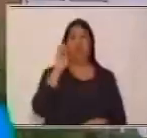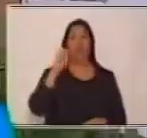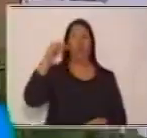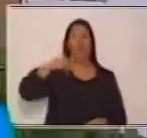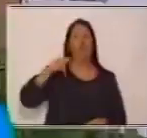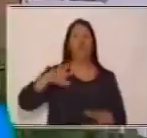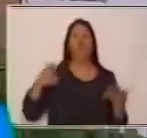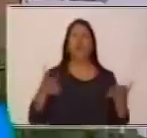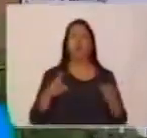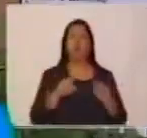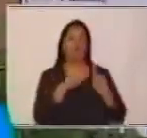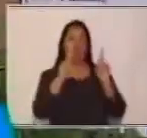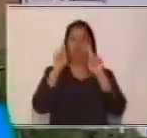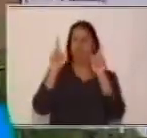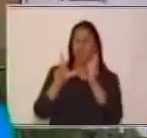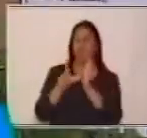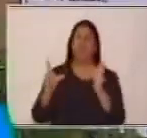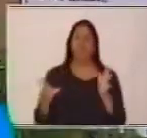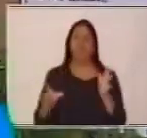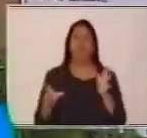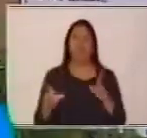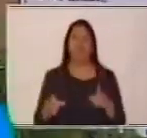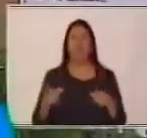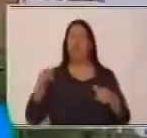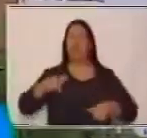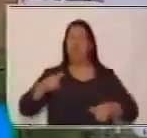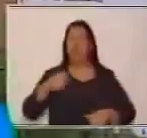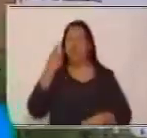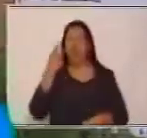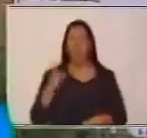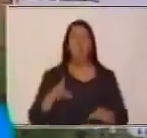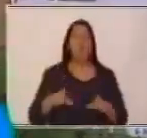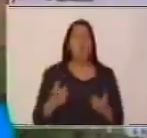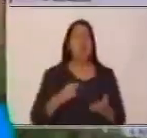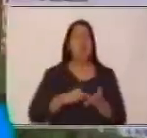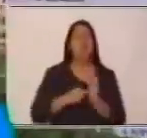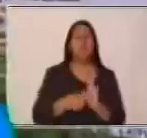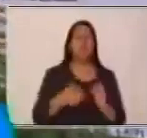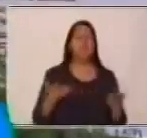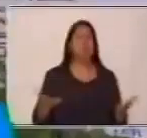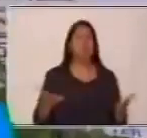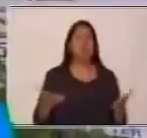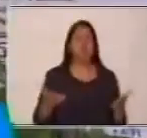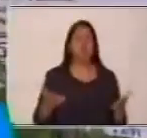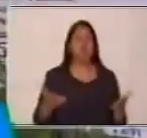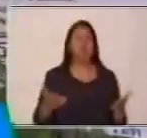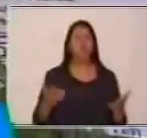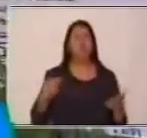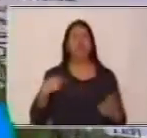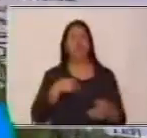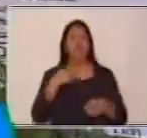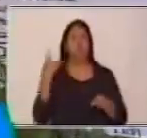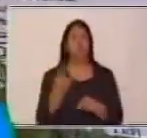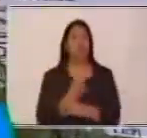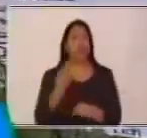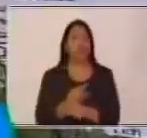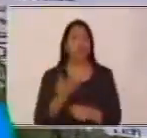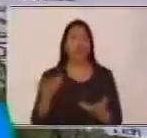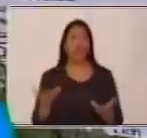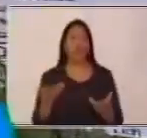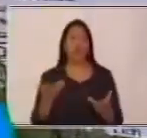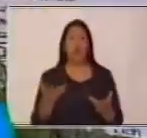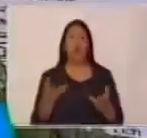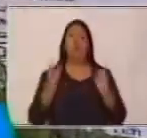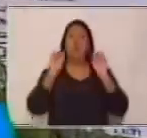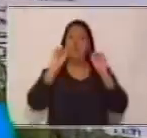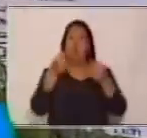ver cómo ese significado connotativo nosotros podemos aprovechar ese recurso y aplicarlo ya sea al momento